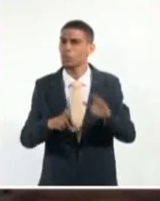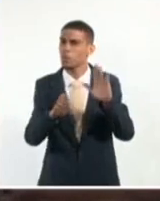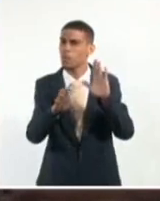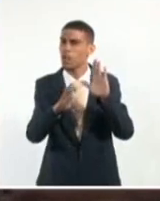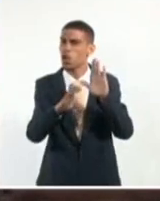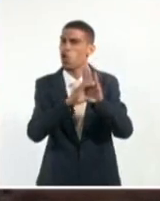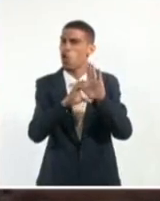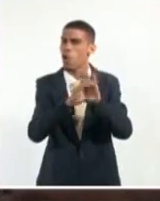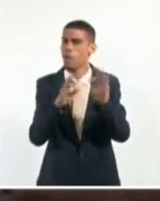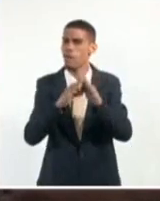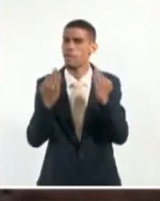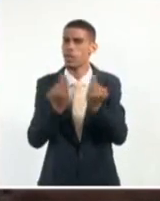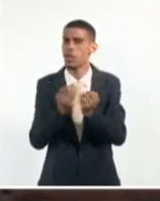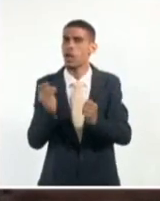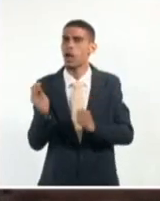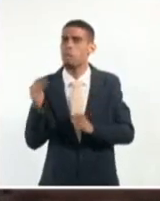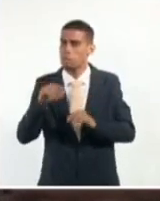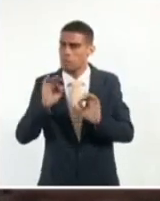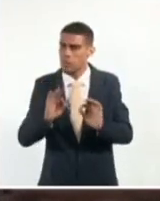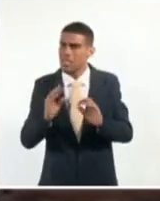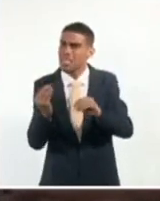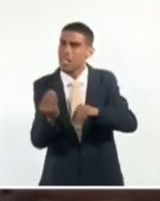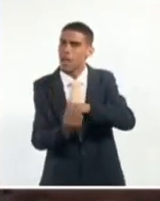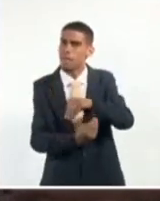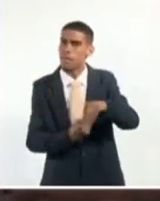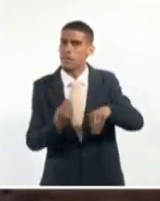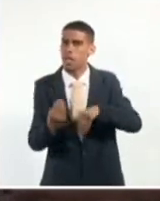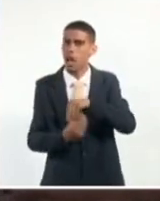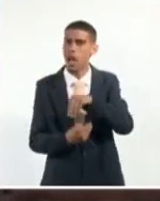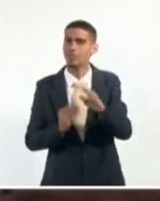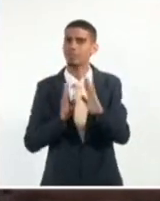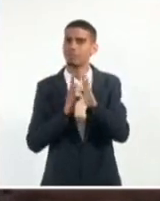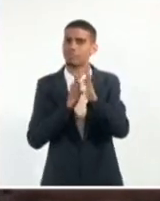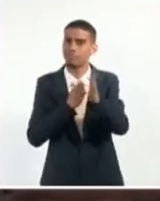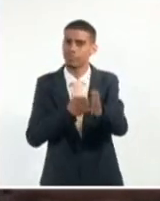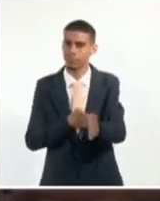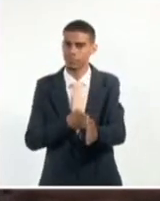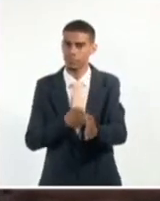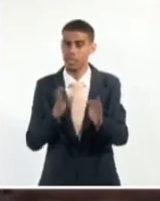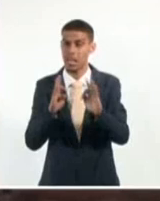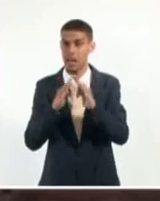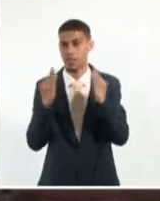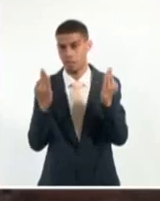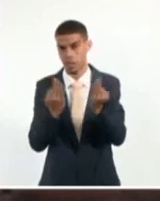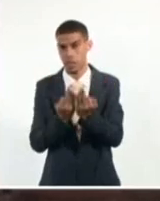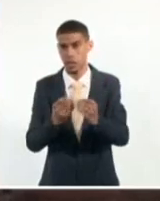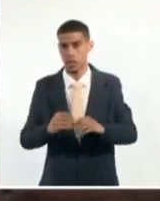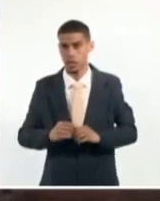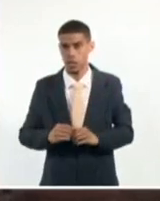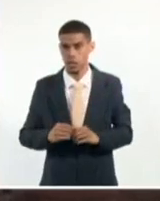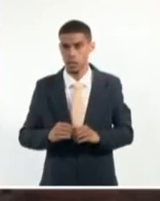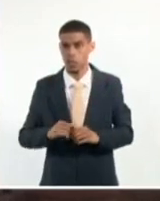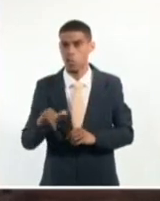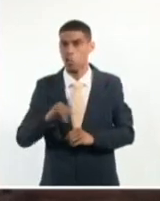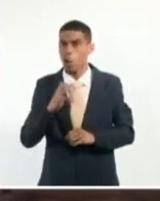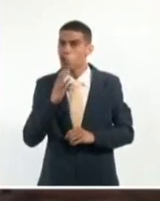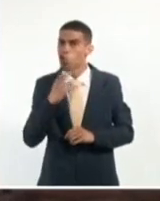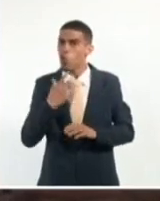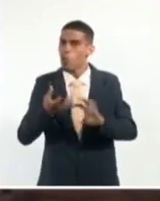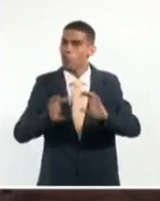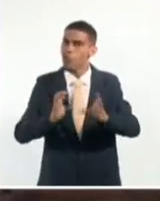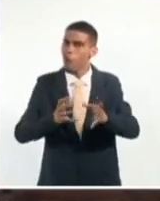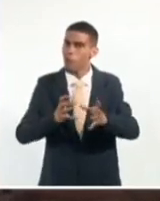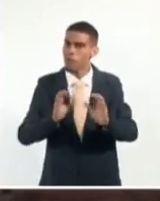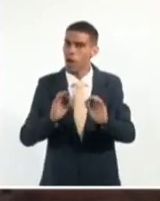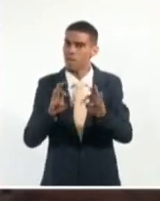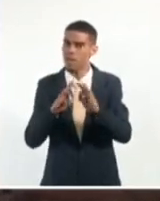a transformar también la conducta de nuestra familia, el modo de actuación,